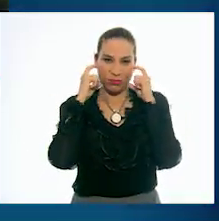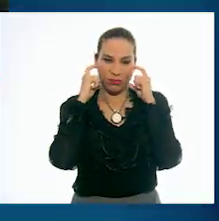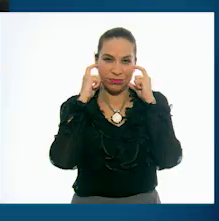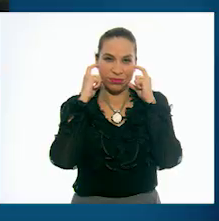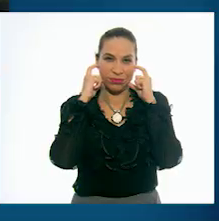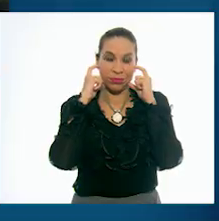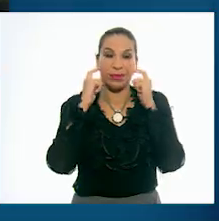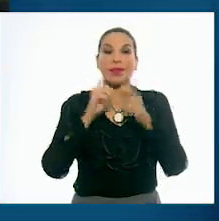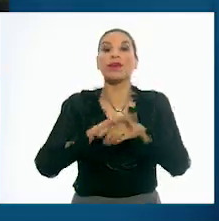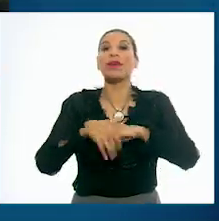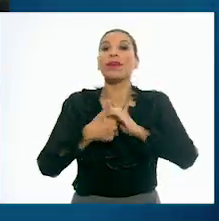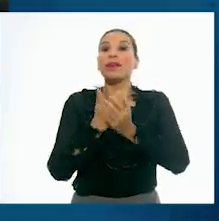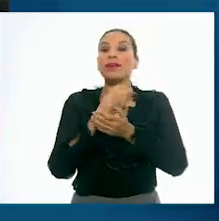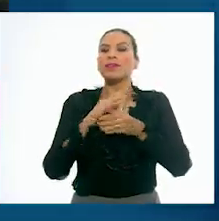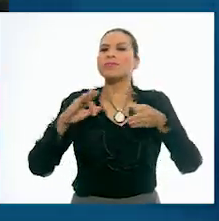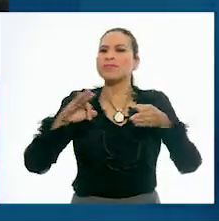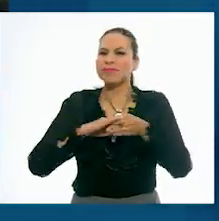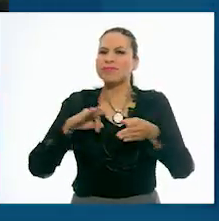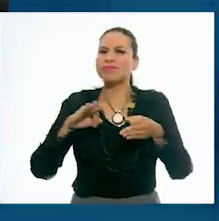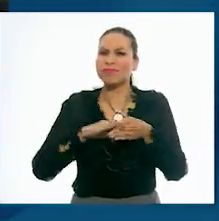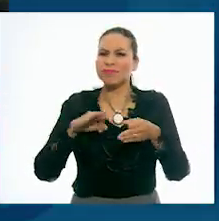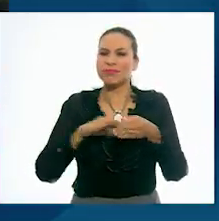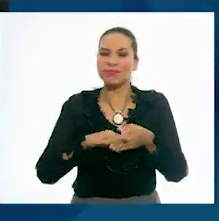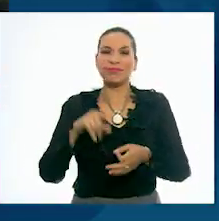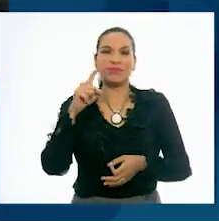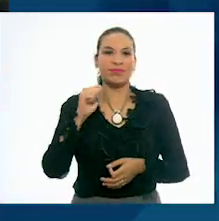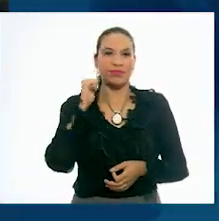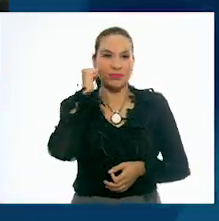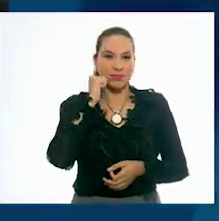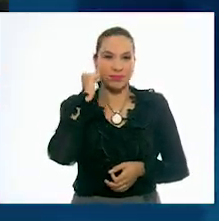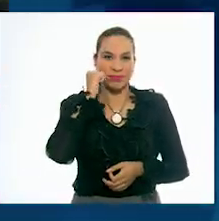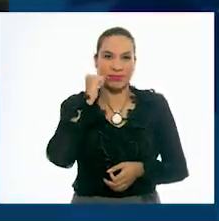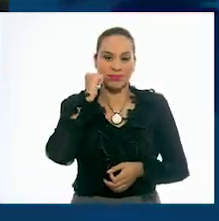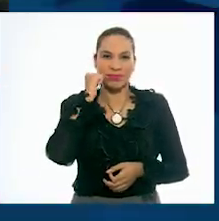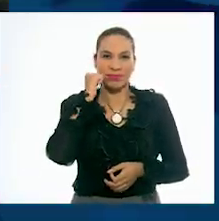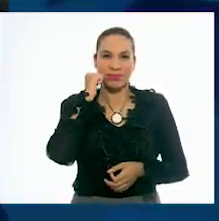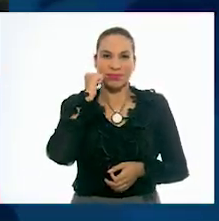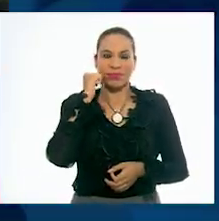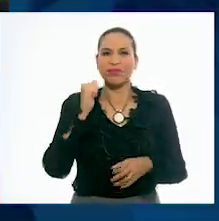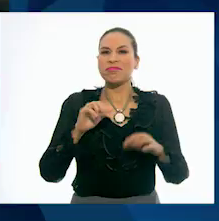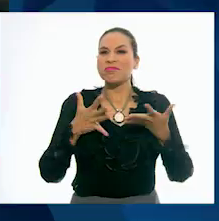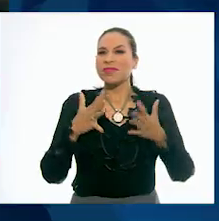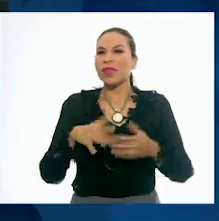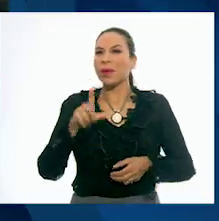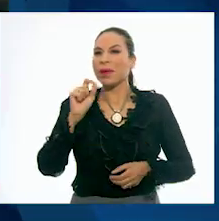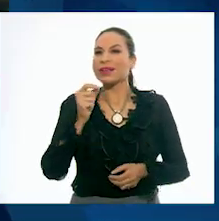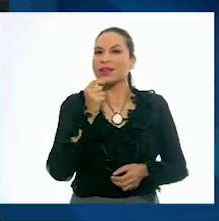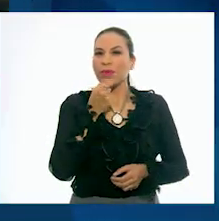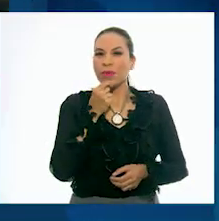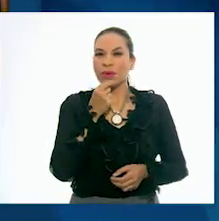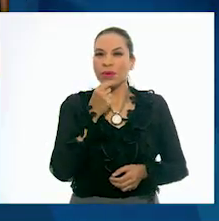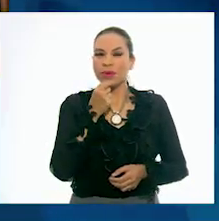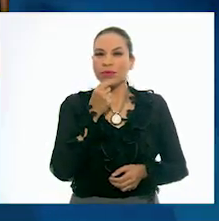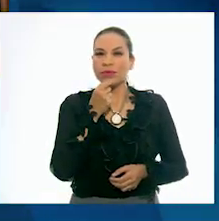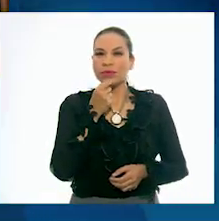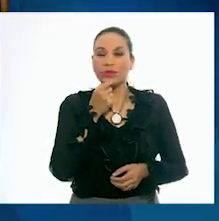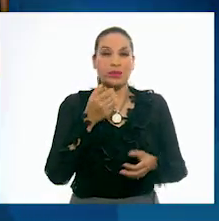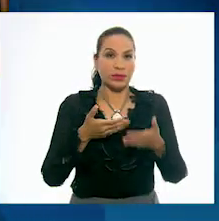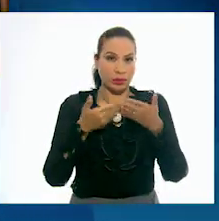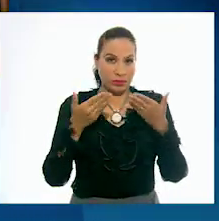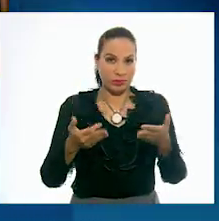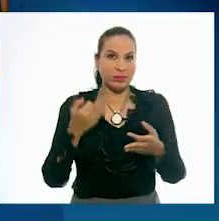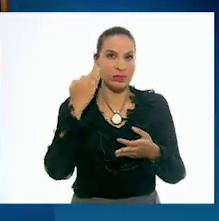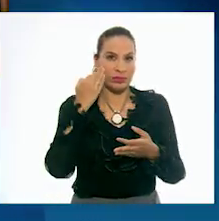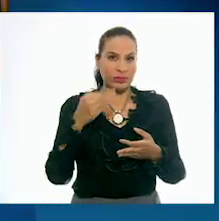cubrebocas. Lava tus manos frecuentemente con agua y con jabón, por lo menos durante 20 segundos. Ahora